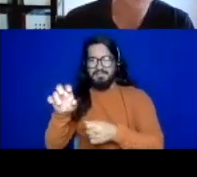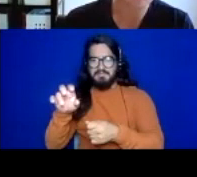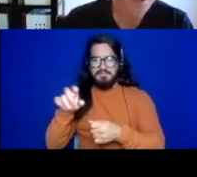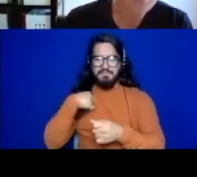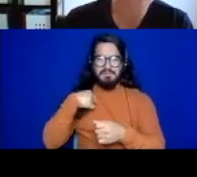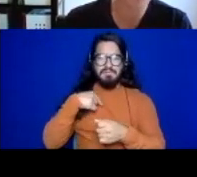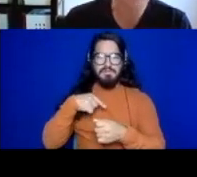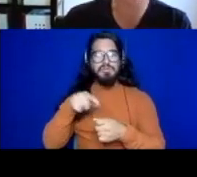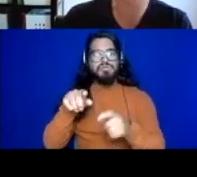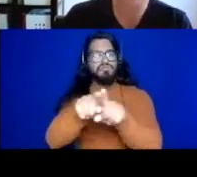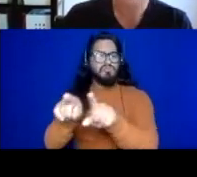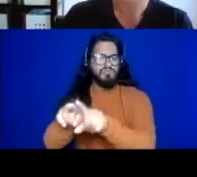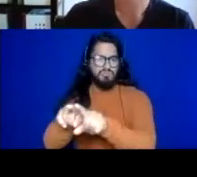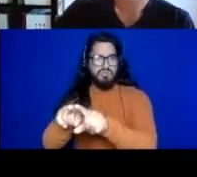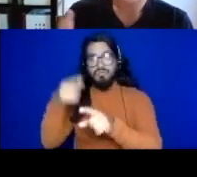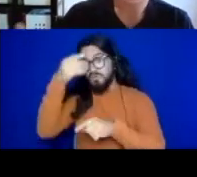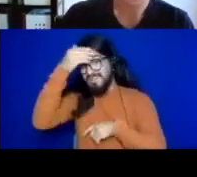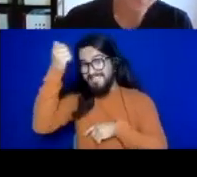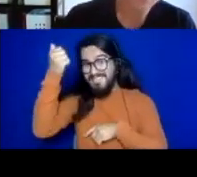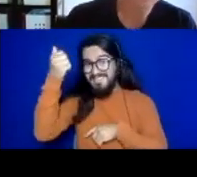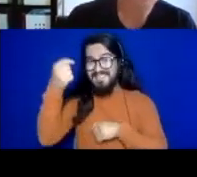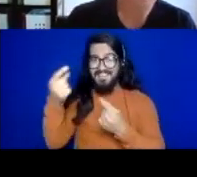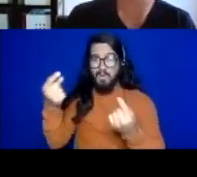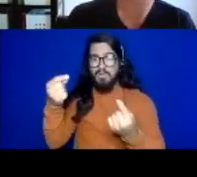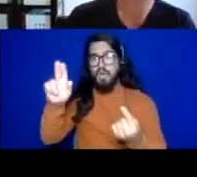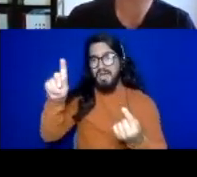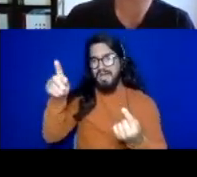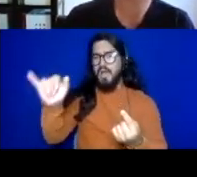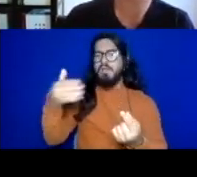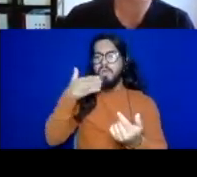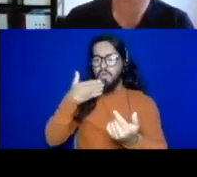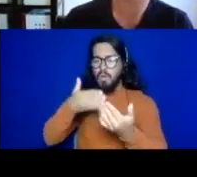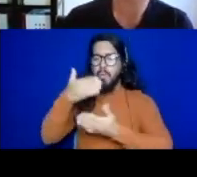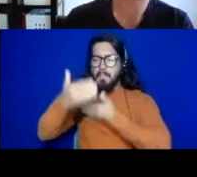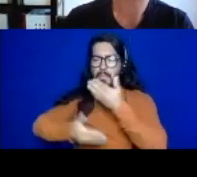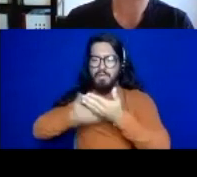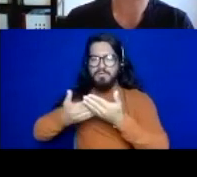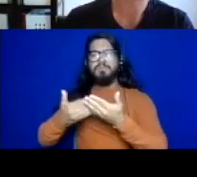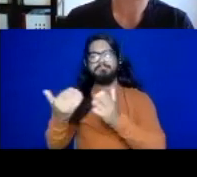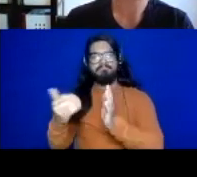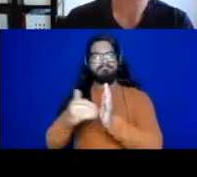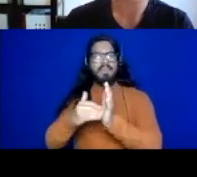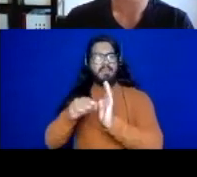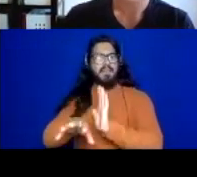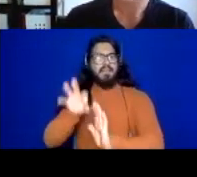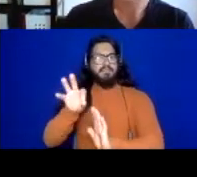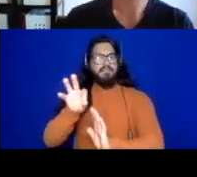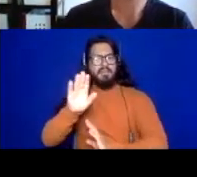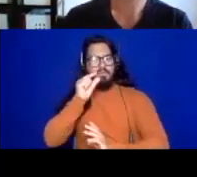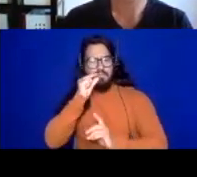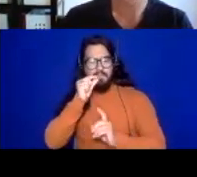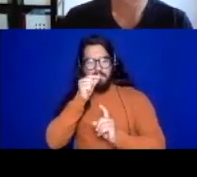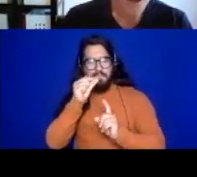entrar con ese usuario y esa contraseña. Y si se te ha olvidado, Outfit tiene un buen proceso